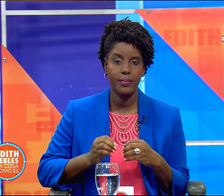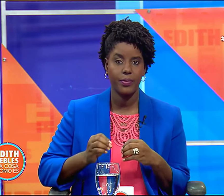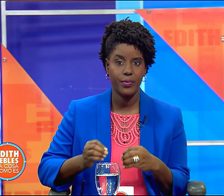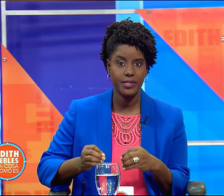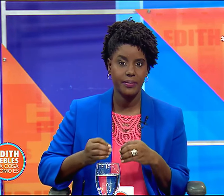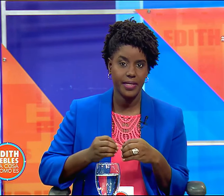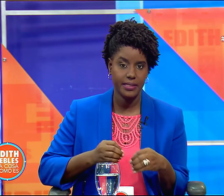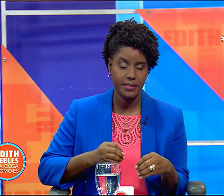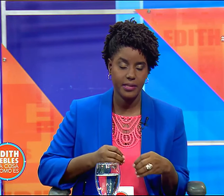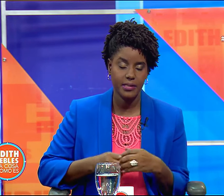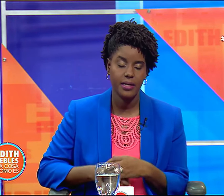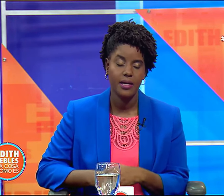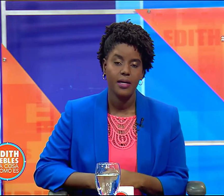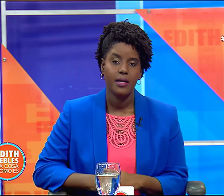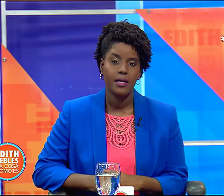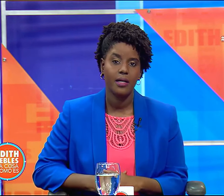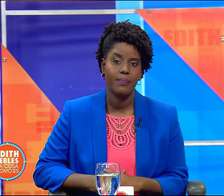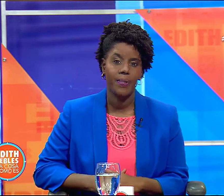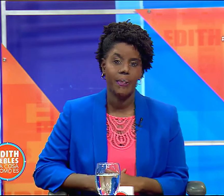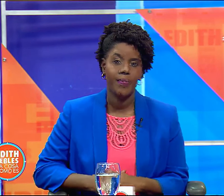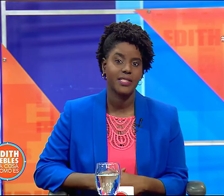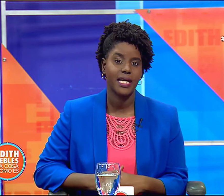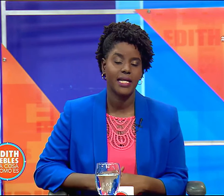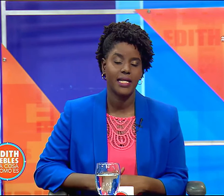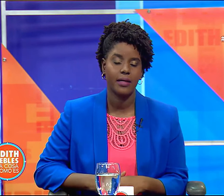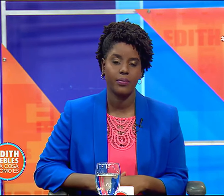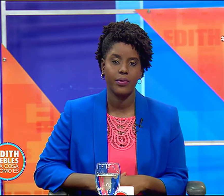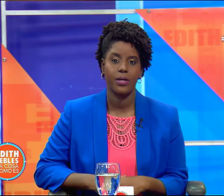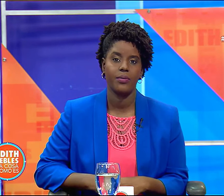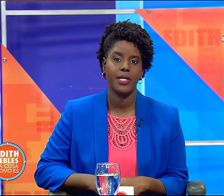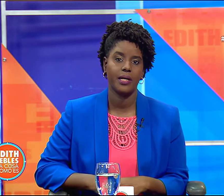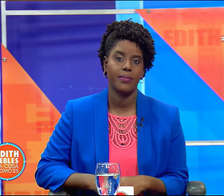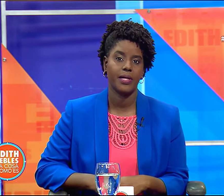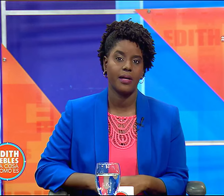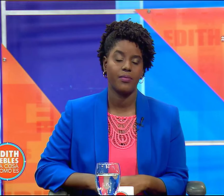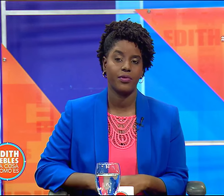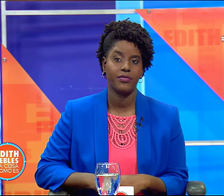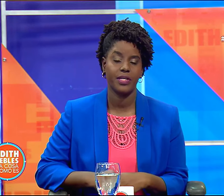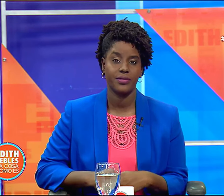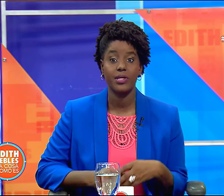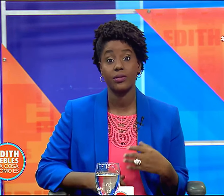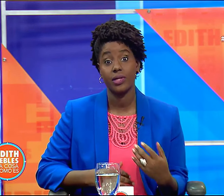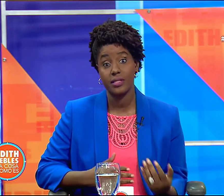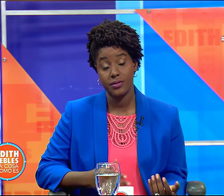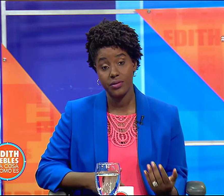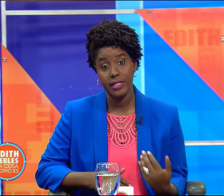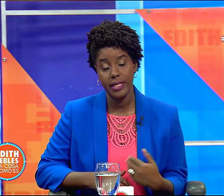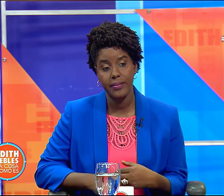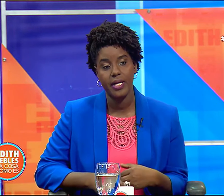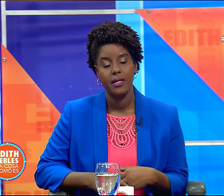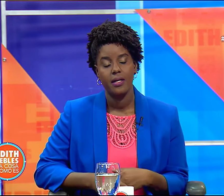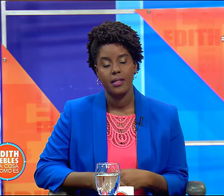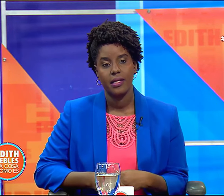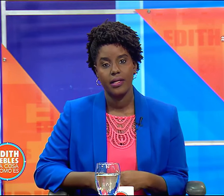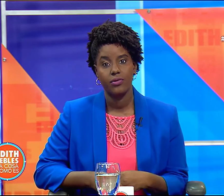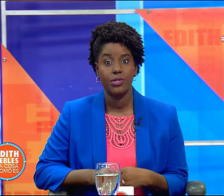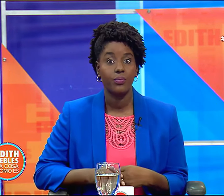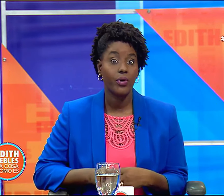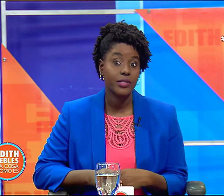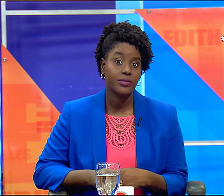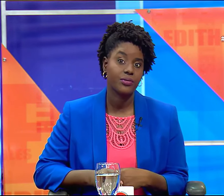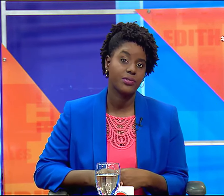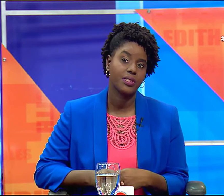una propuesta para que se hiciese el pacto fiscal en la República Dominicana para la modificación y actualización del tema de